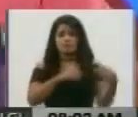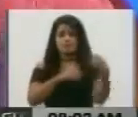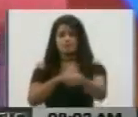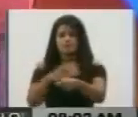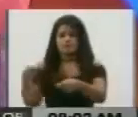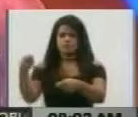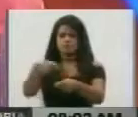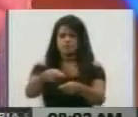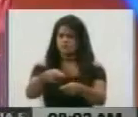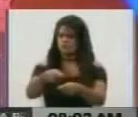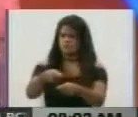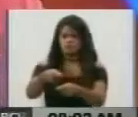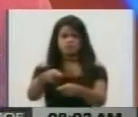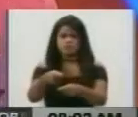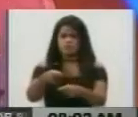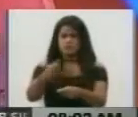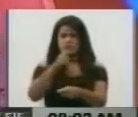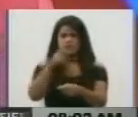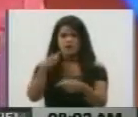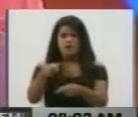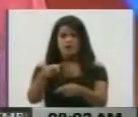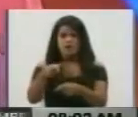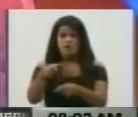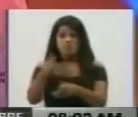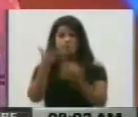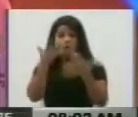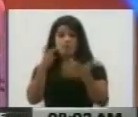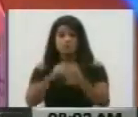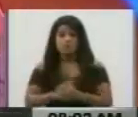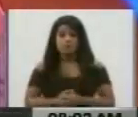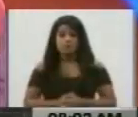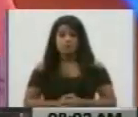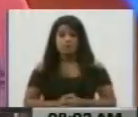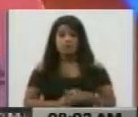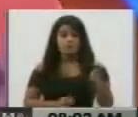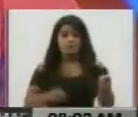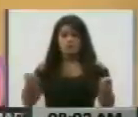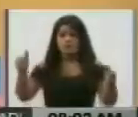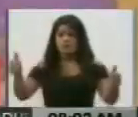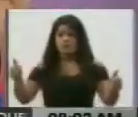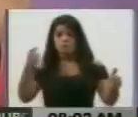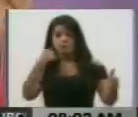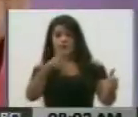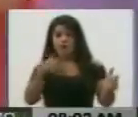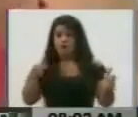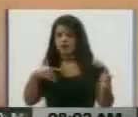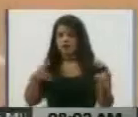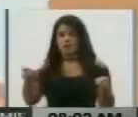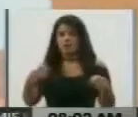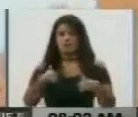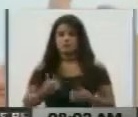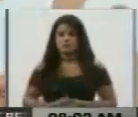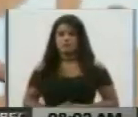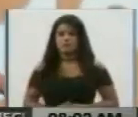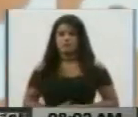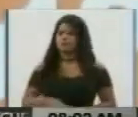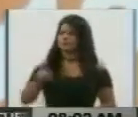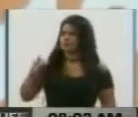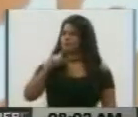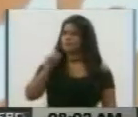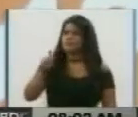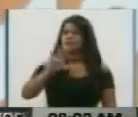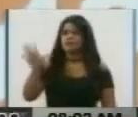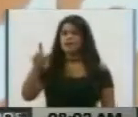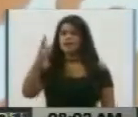reales allá para ver cuál de los caballos gana, y ellos van pegados ahí. Eso, Ernesto, lo digo en forma coloquial, ¿no? Claro, tomando claro. Como referencia, además, el guión que se ha establecido y que se ha escrito